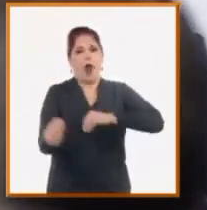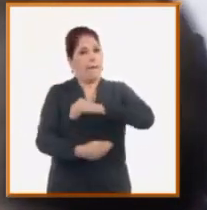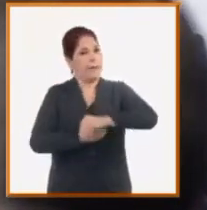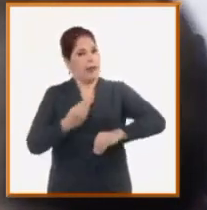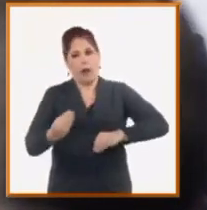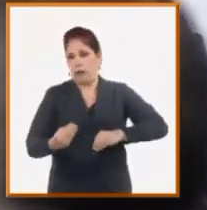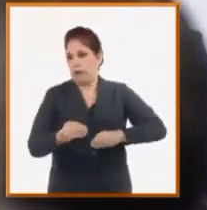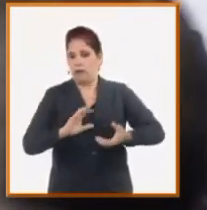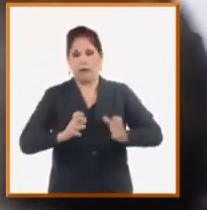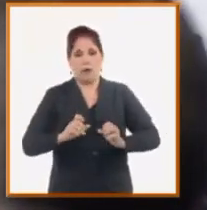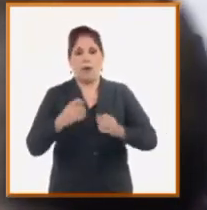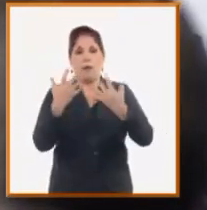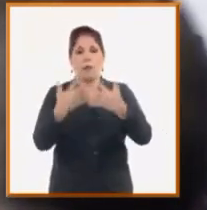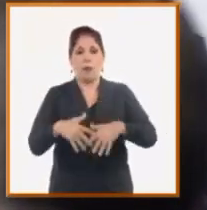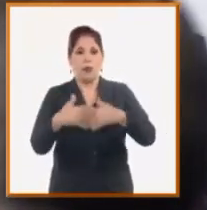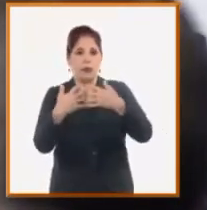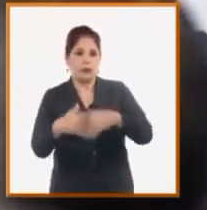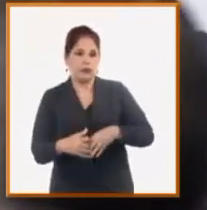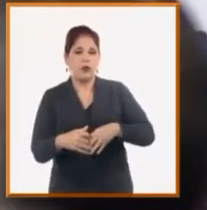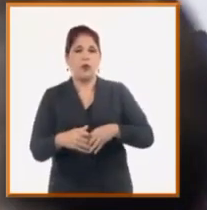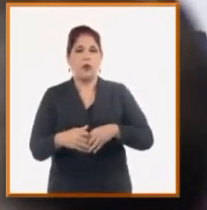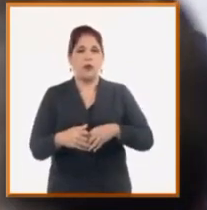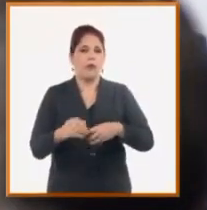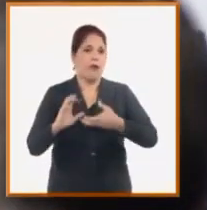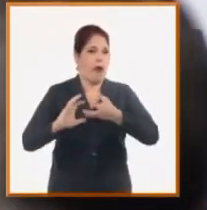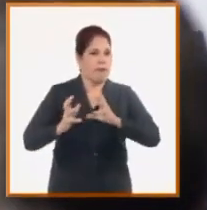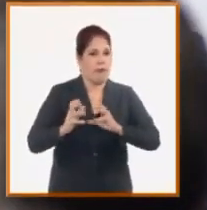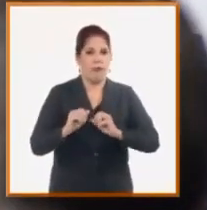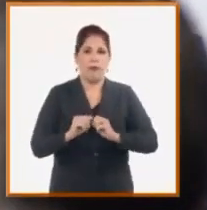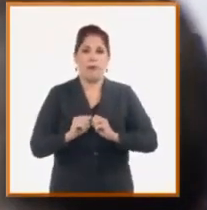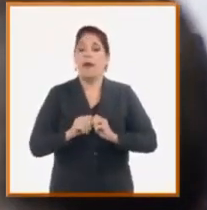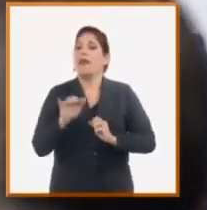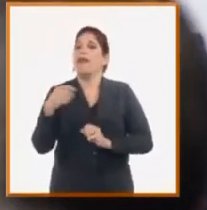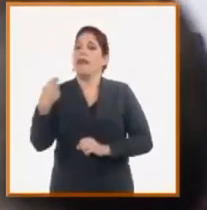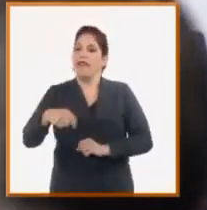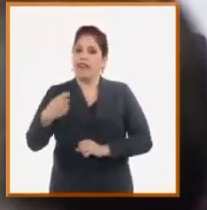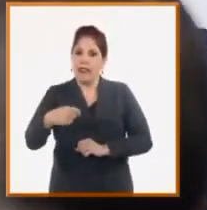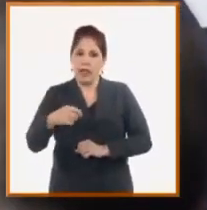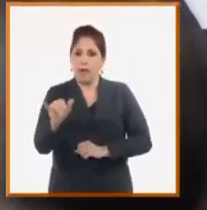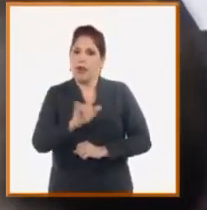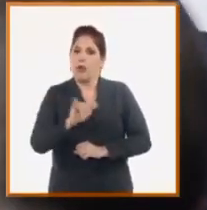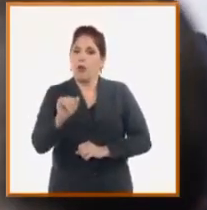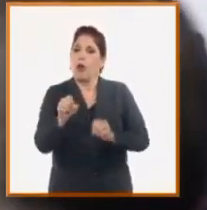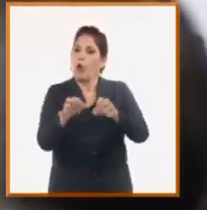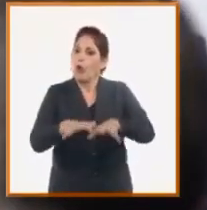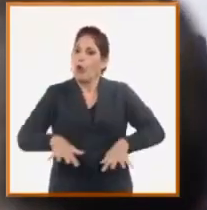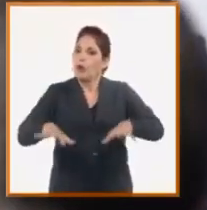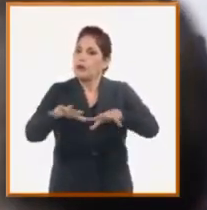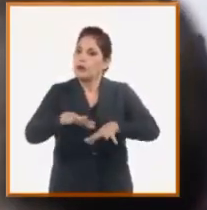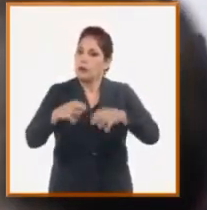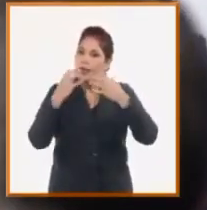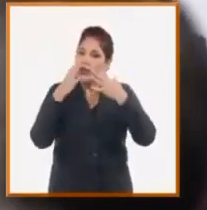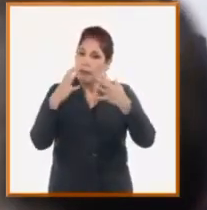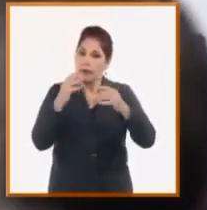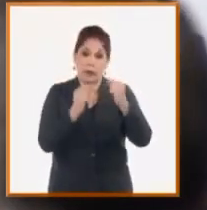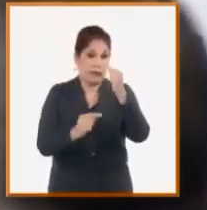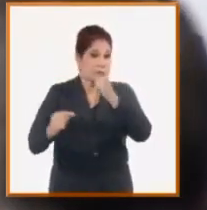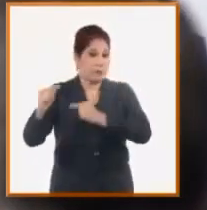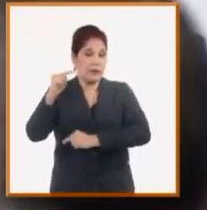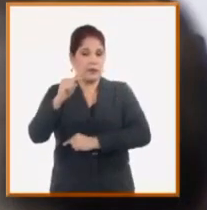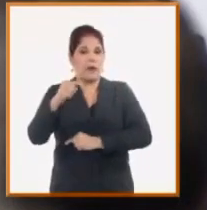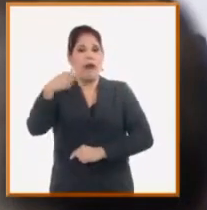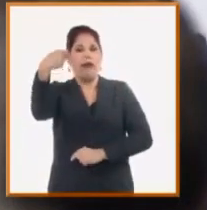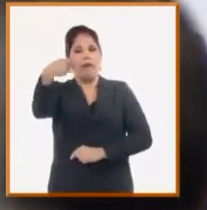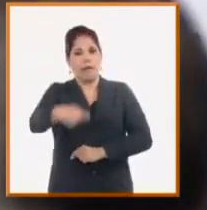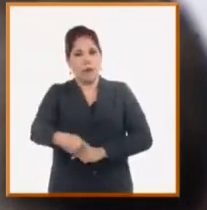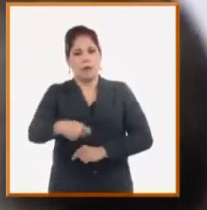todas estas fuerzas productivas, todas estas fuerzas puedan tener las condiciones elementales, las facultades